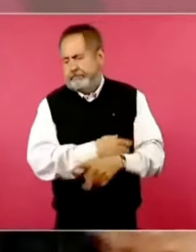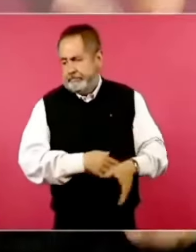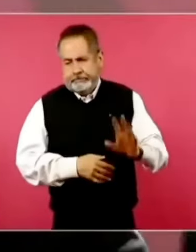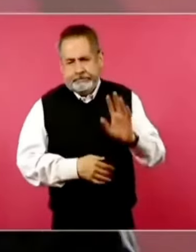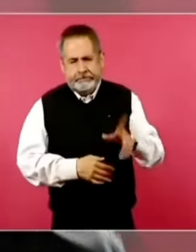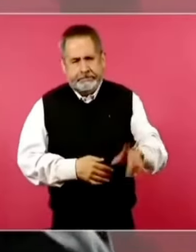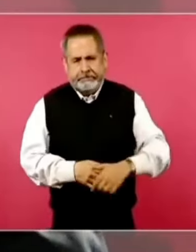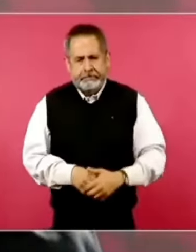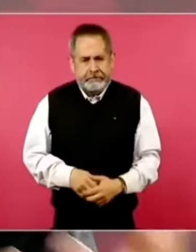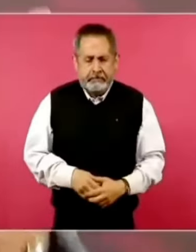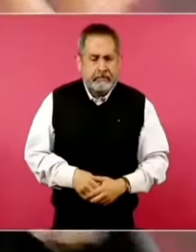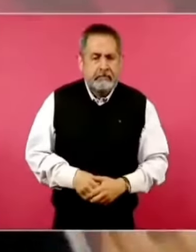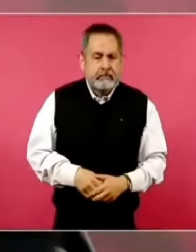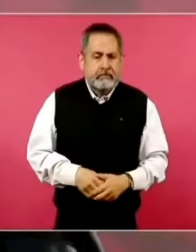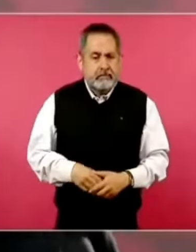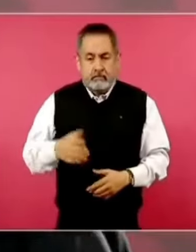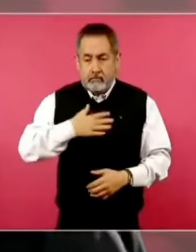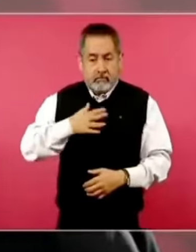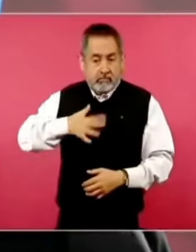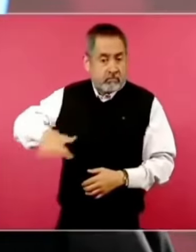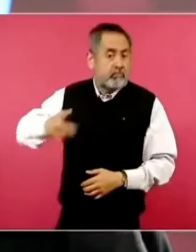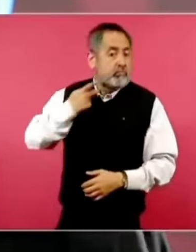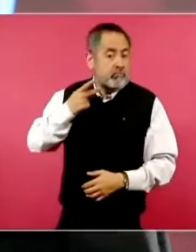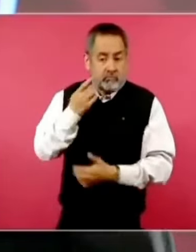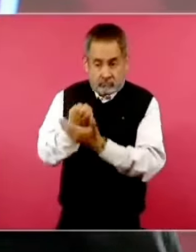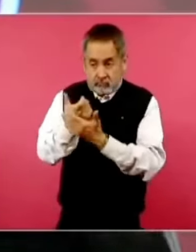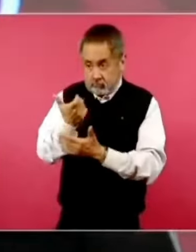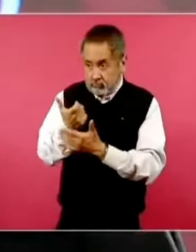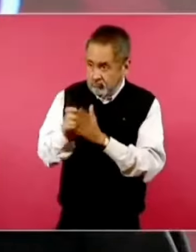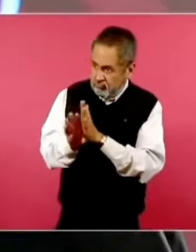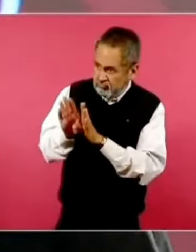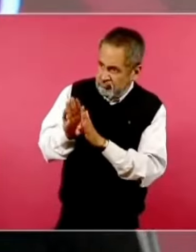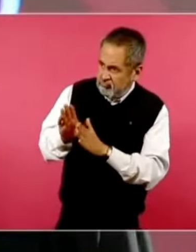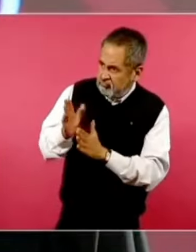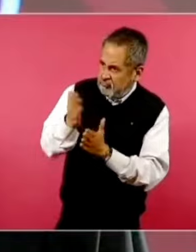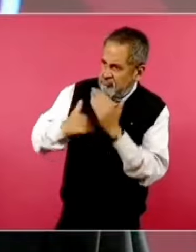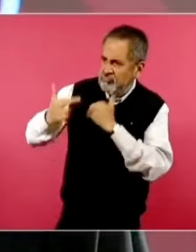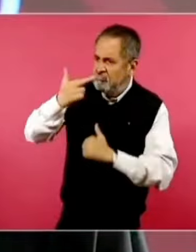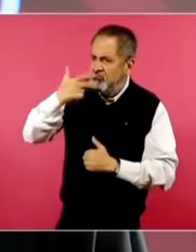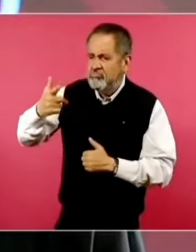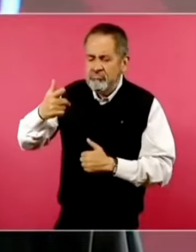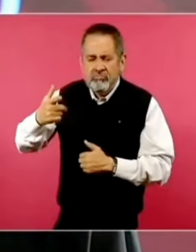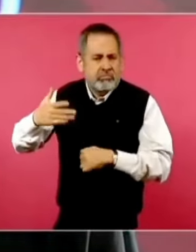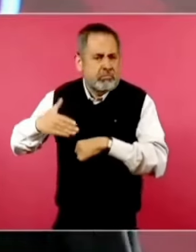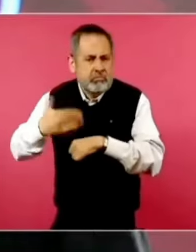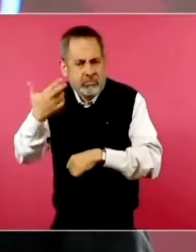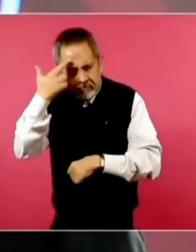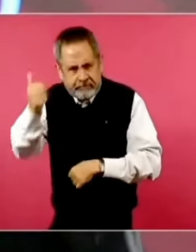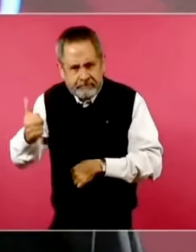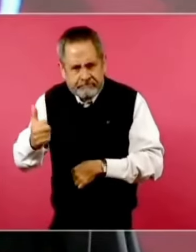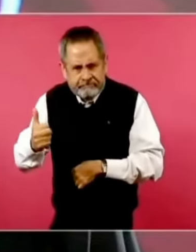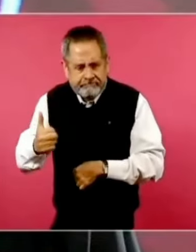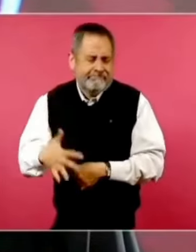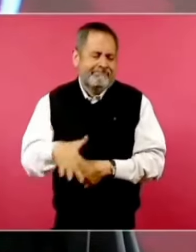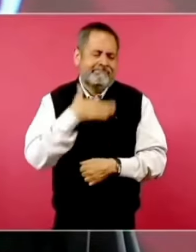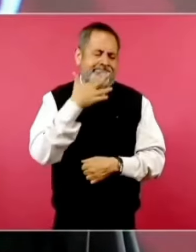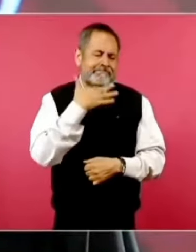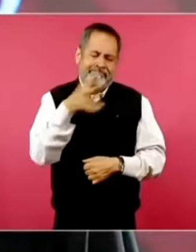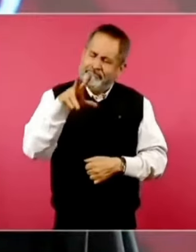Si el éxito de nuestra política económica ha sido precisamente no permitir la corrupción.